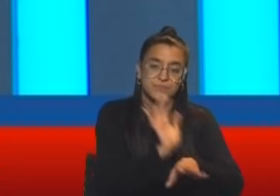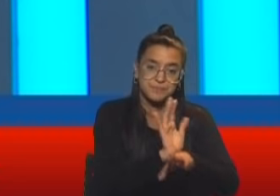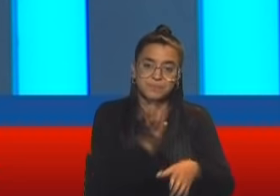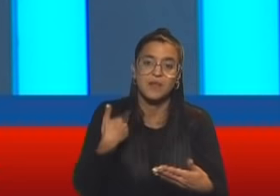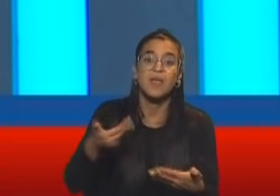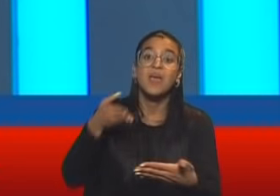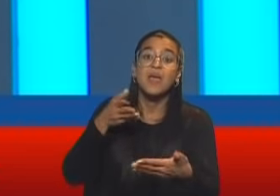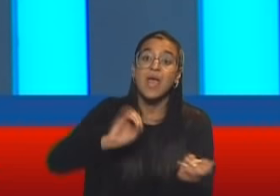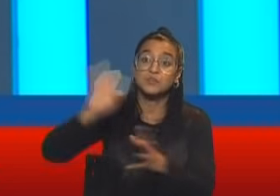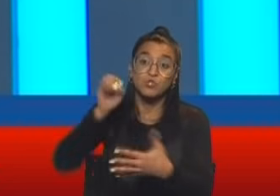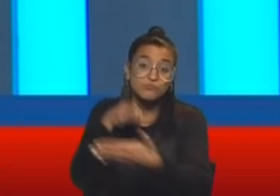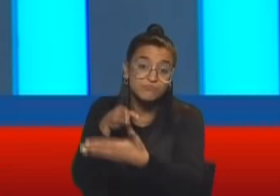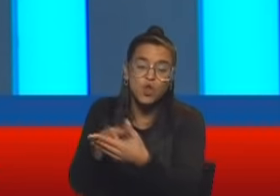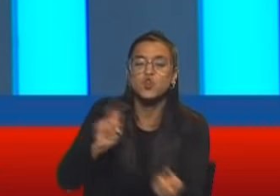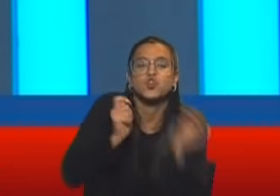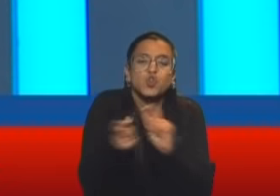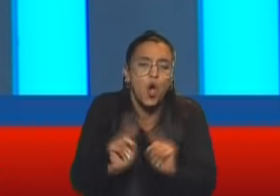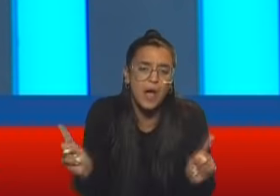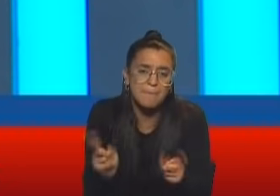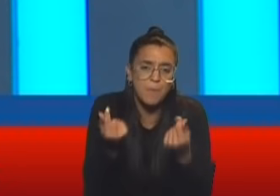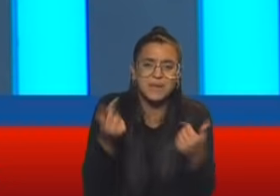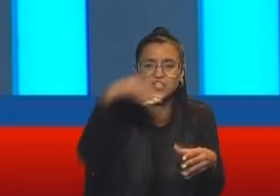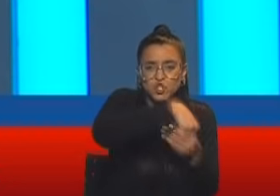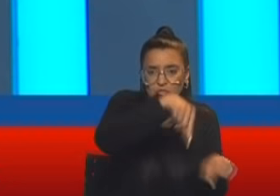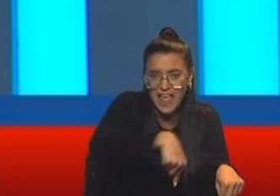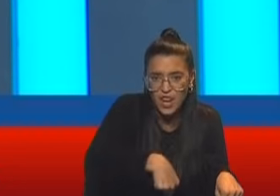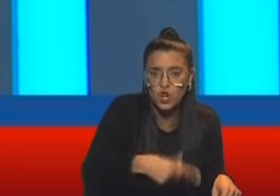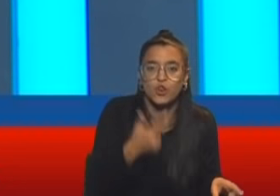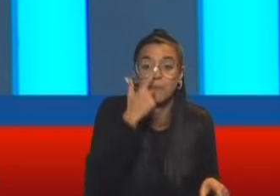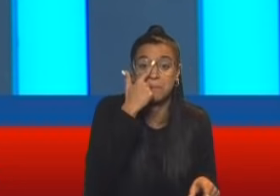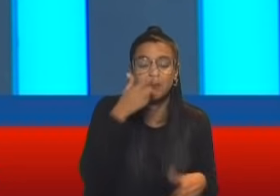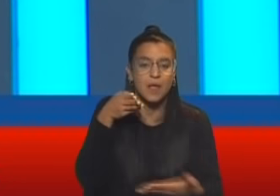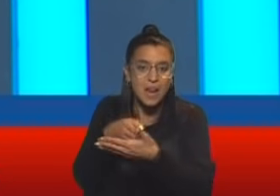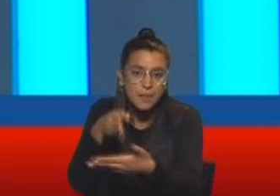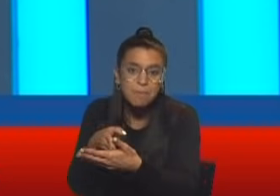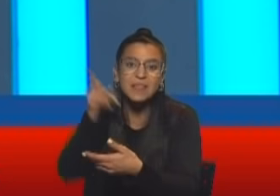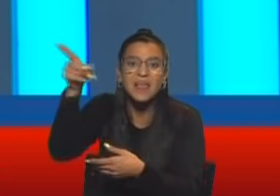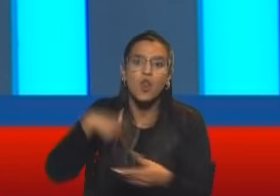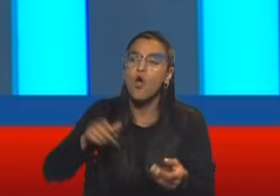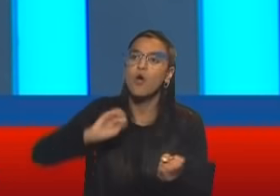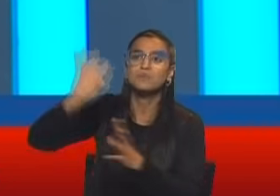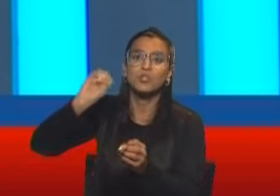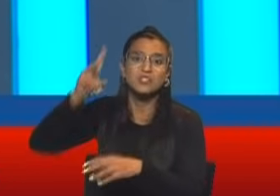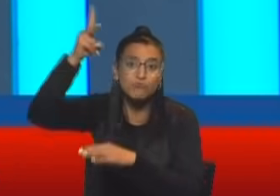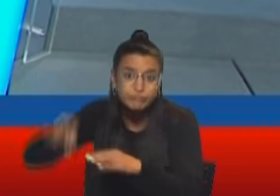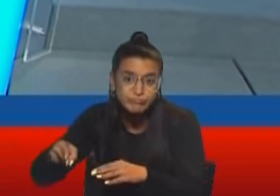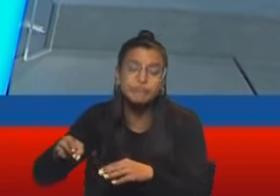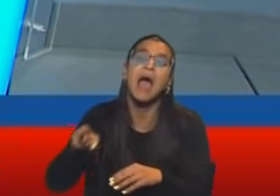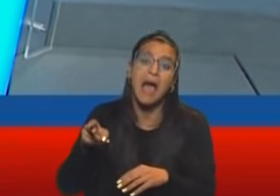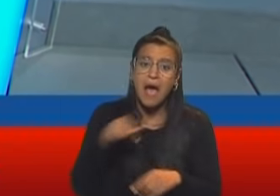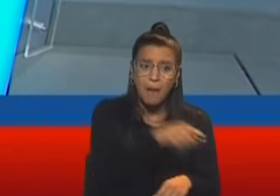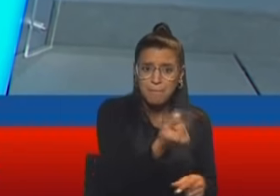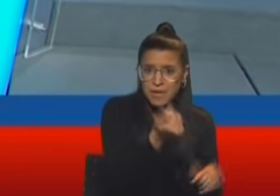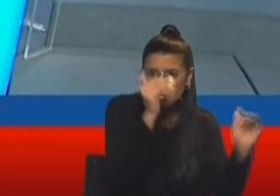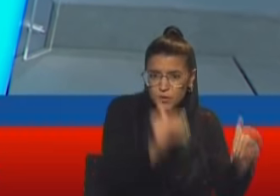las exportaciones, no iba a modificar de ninguna manera el precio interno. Ahora, limitaron las exportaciones y el precio bajó. Entonces, ¿realmente era